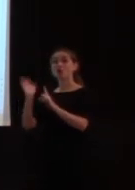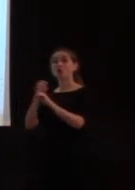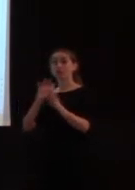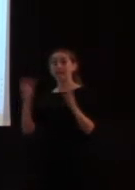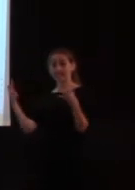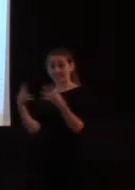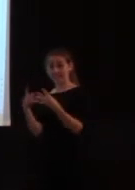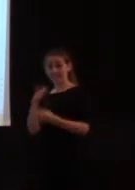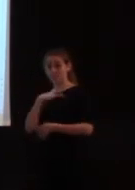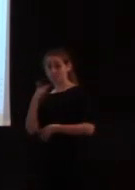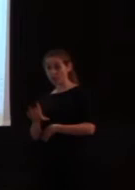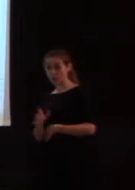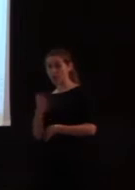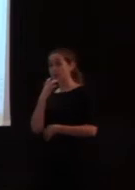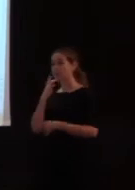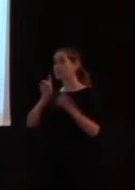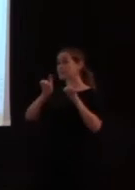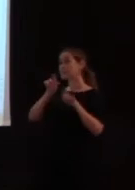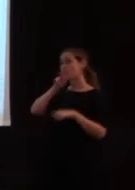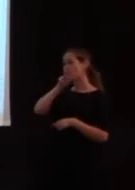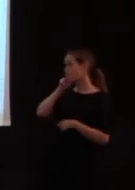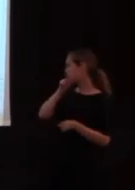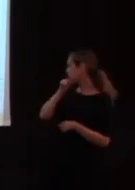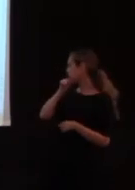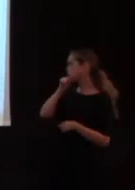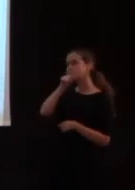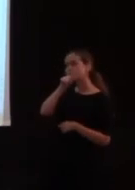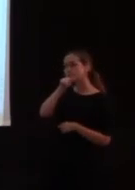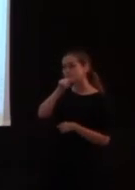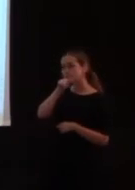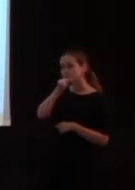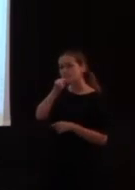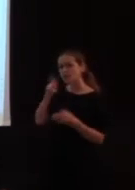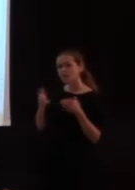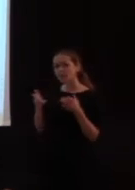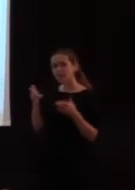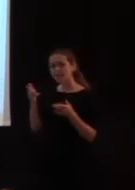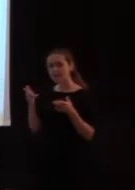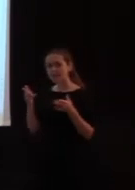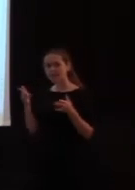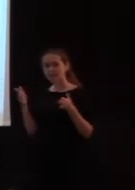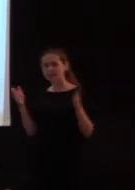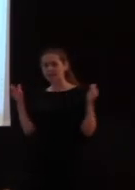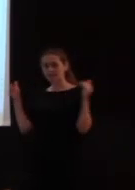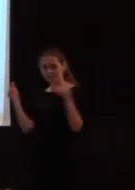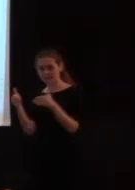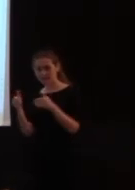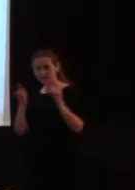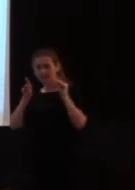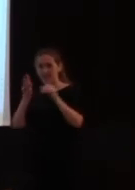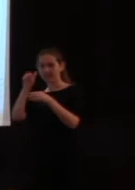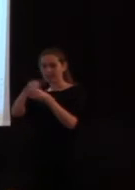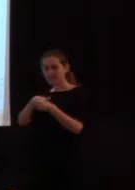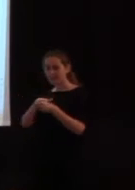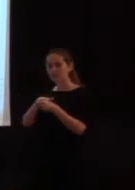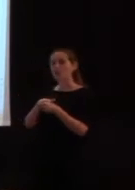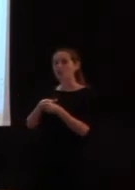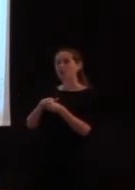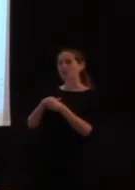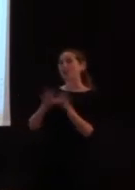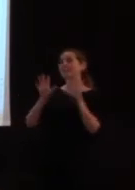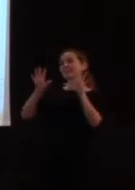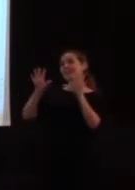lengua oral, o la actividad para la interventividad que está pasando, 10 ideas clave, enseñar la competencia oral en clase, o